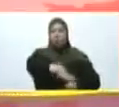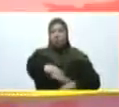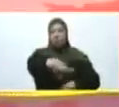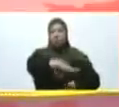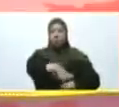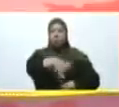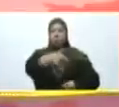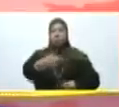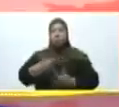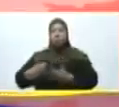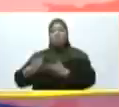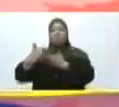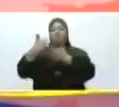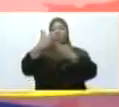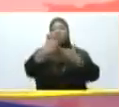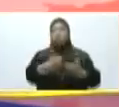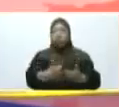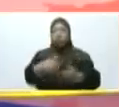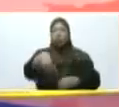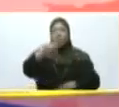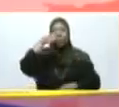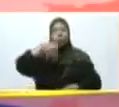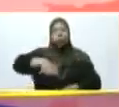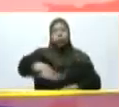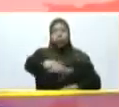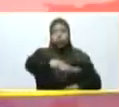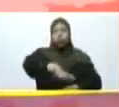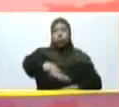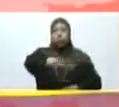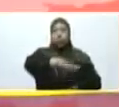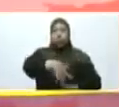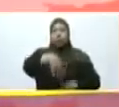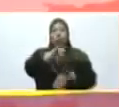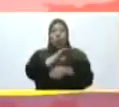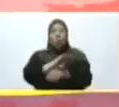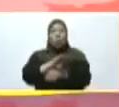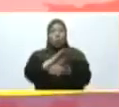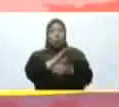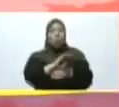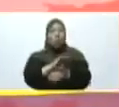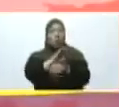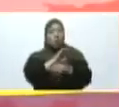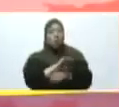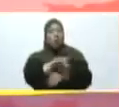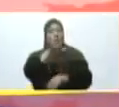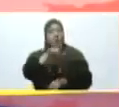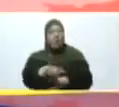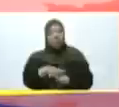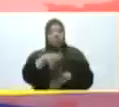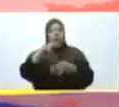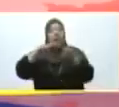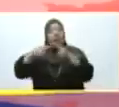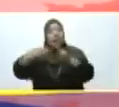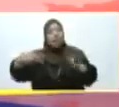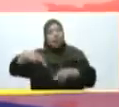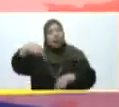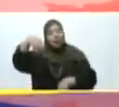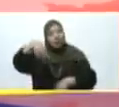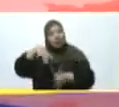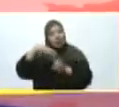para servir al pueblo, para resguardar la seguridad interna del país.